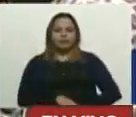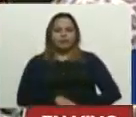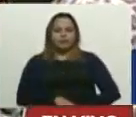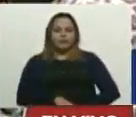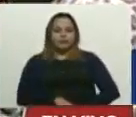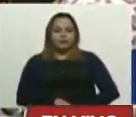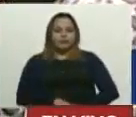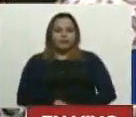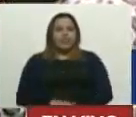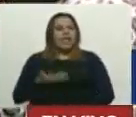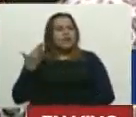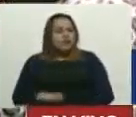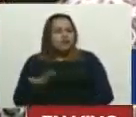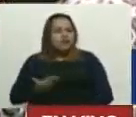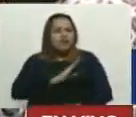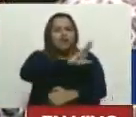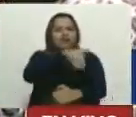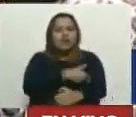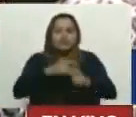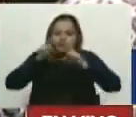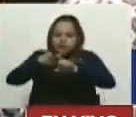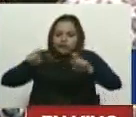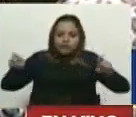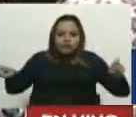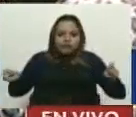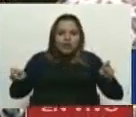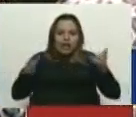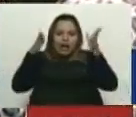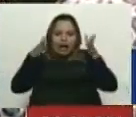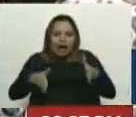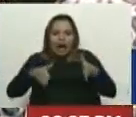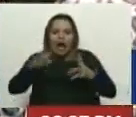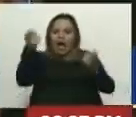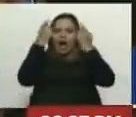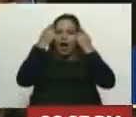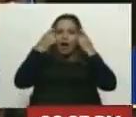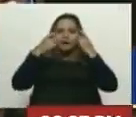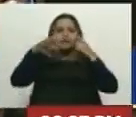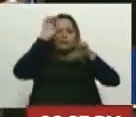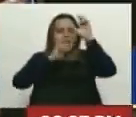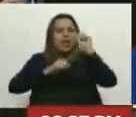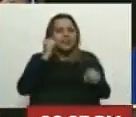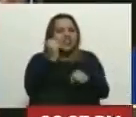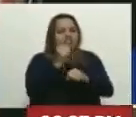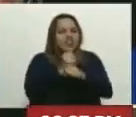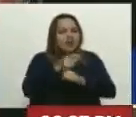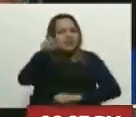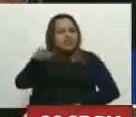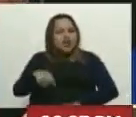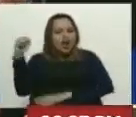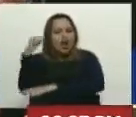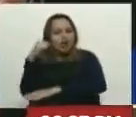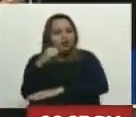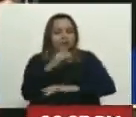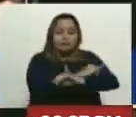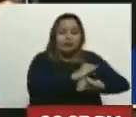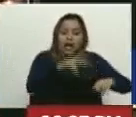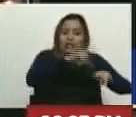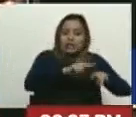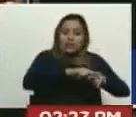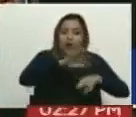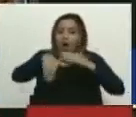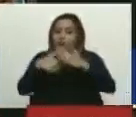Es fundamental fortalecer la formación ocupacional a las personas con TEA a partir del final de la niñez y la